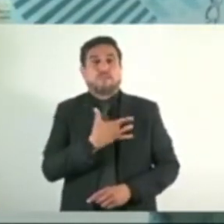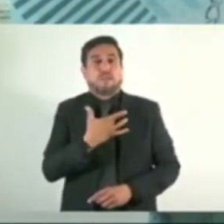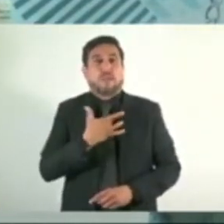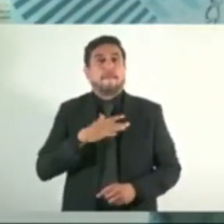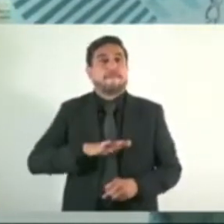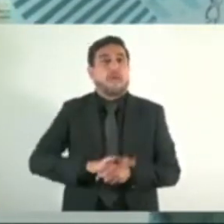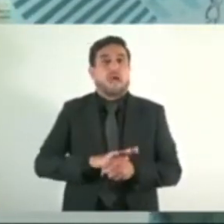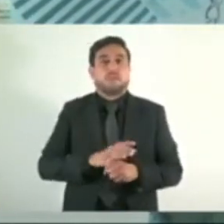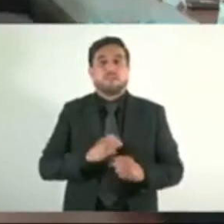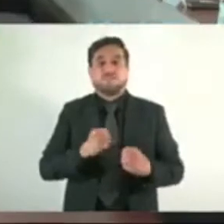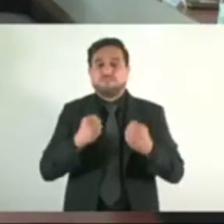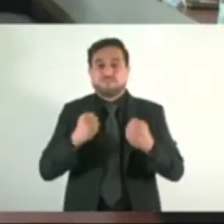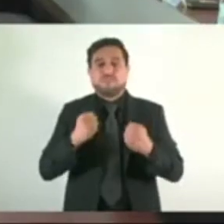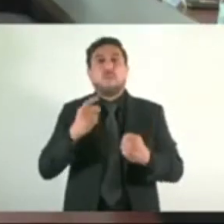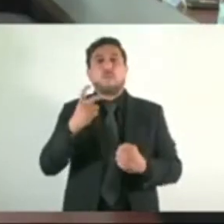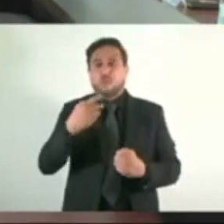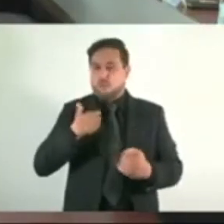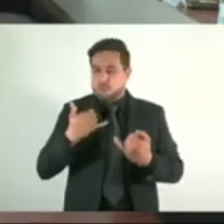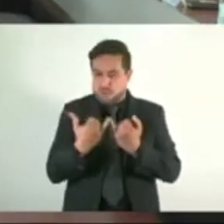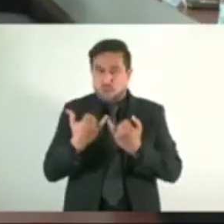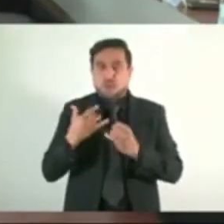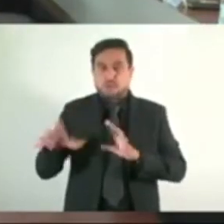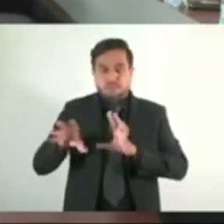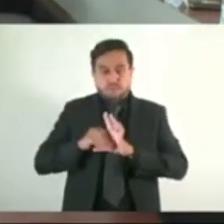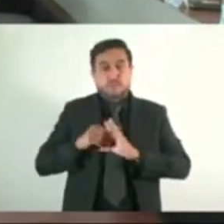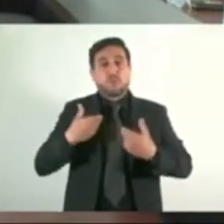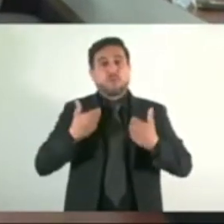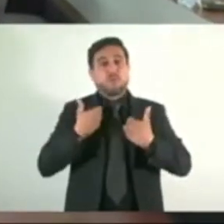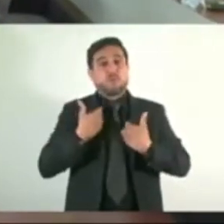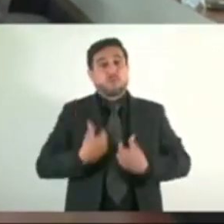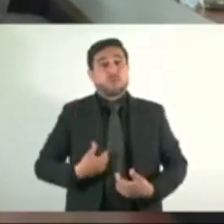así lo reafirmo, donde los guanajuatenses